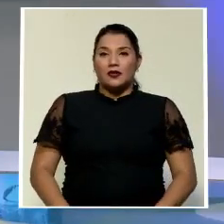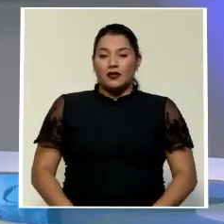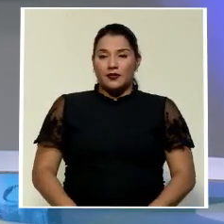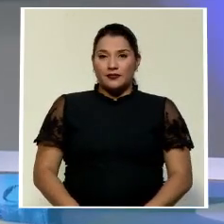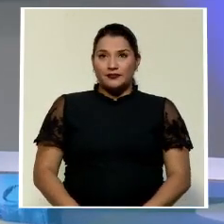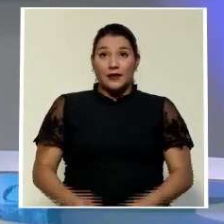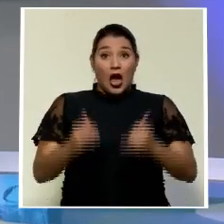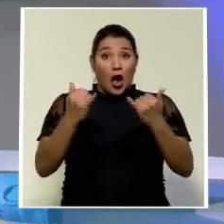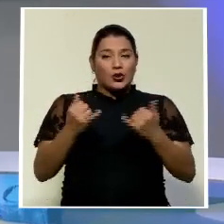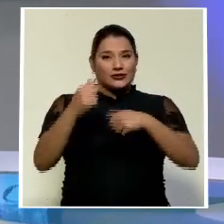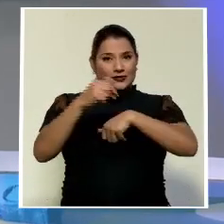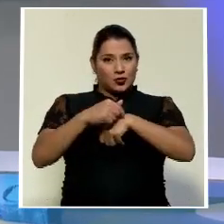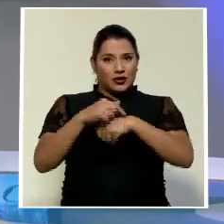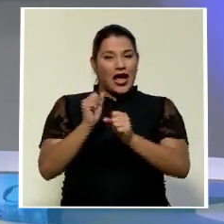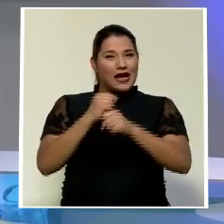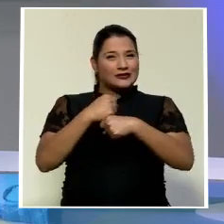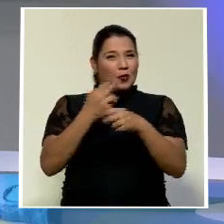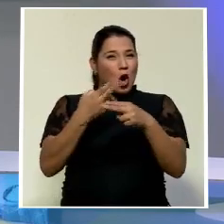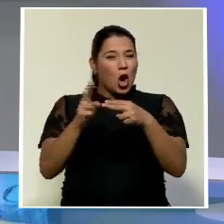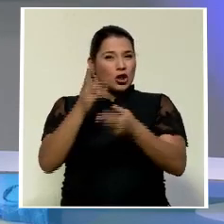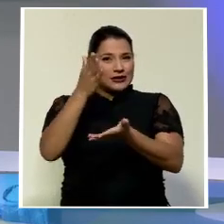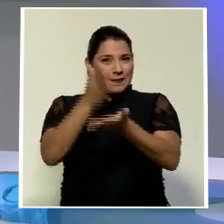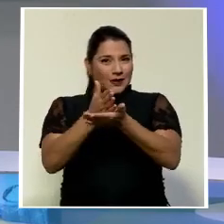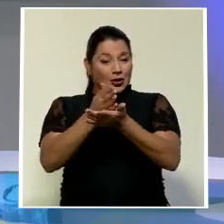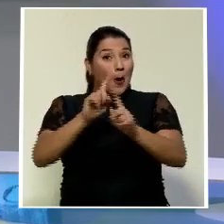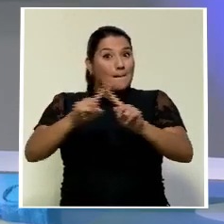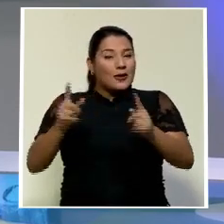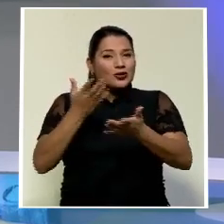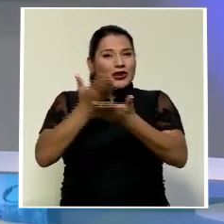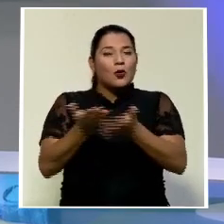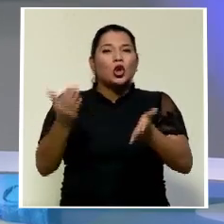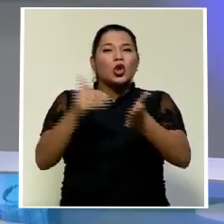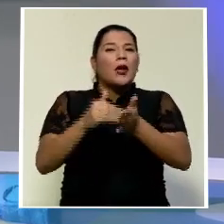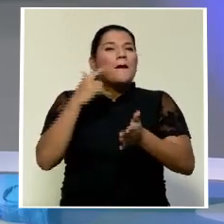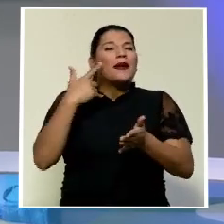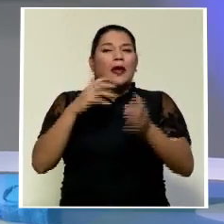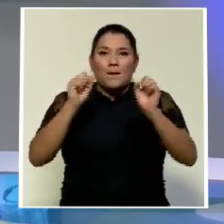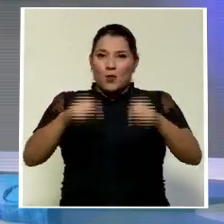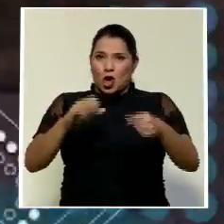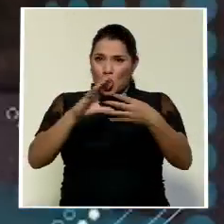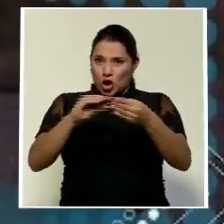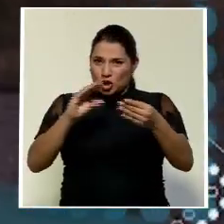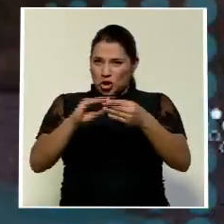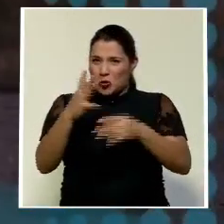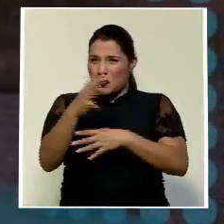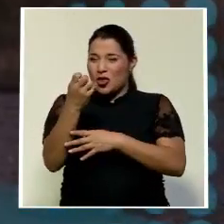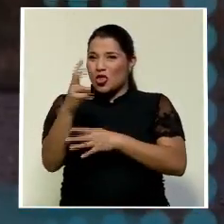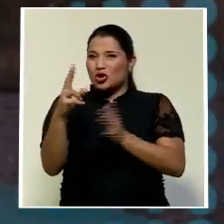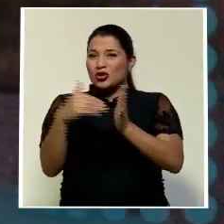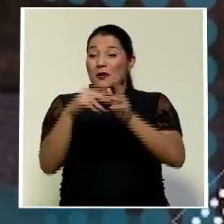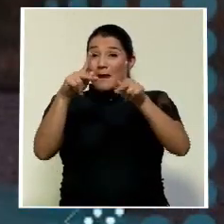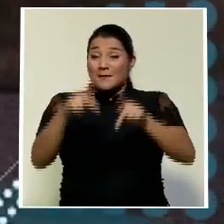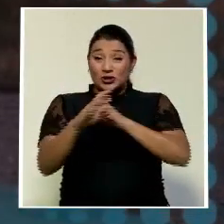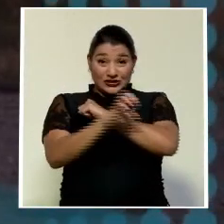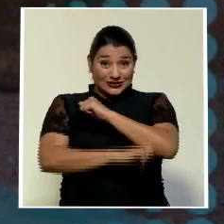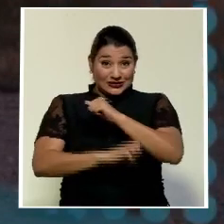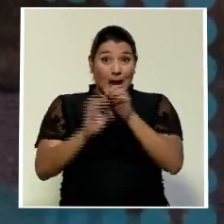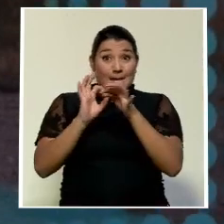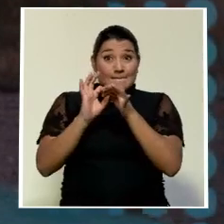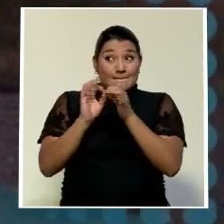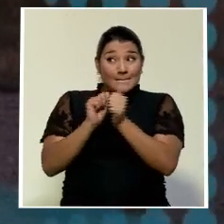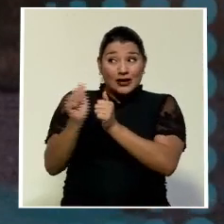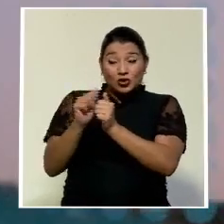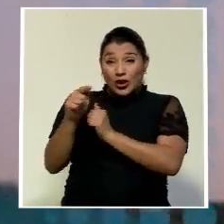Y en este momento vamos a hacer una breve pausa, pero regresamos para contarle que unos 12.000 migrantes, en su mayoría